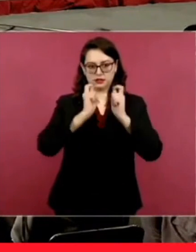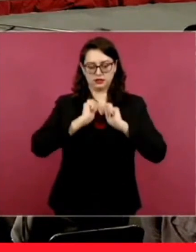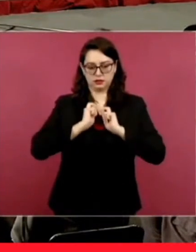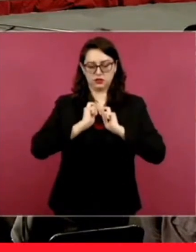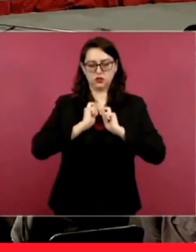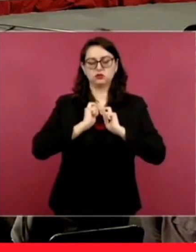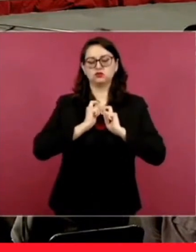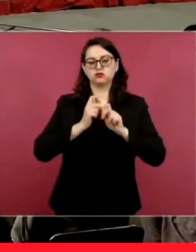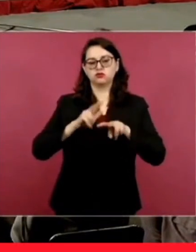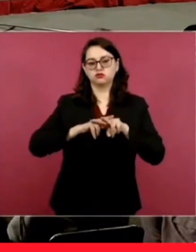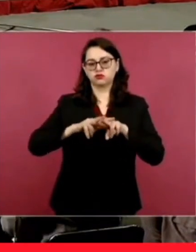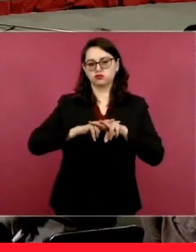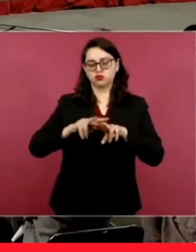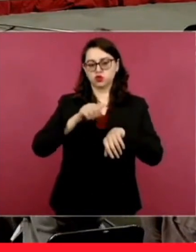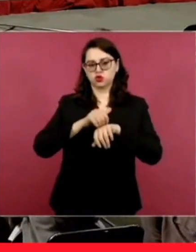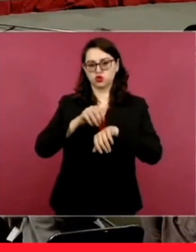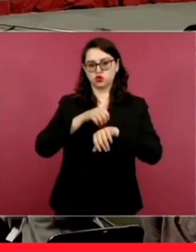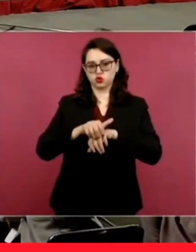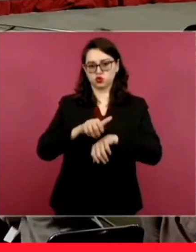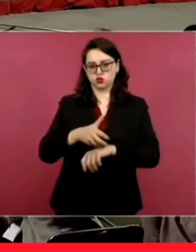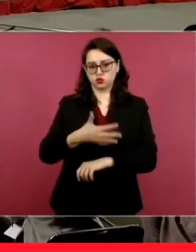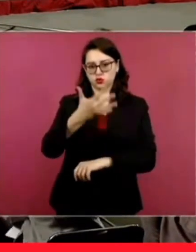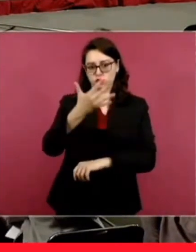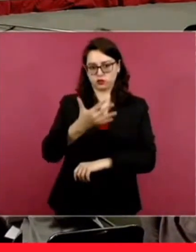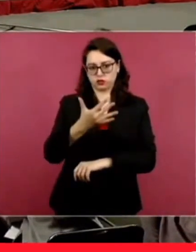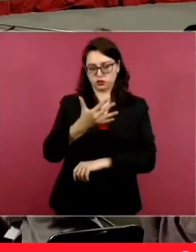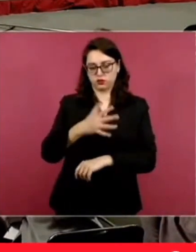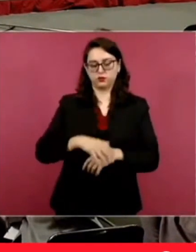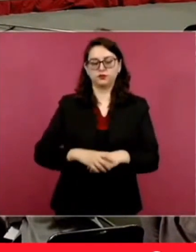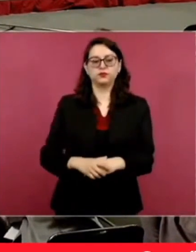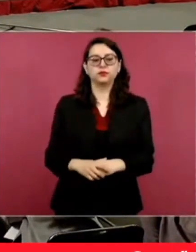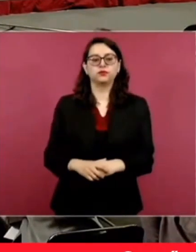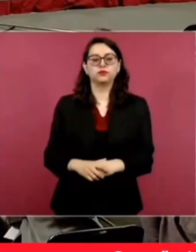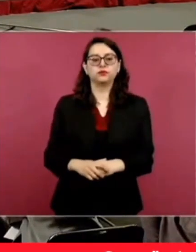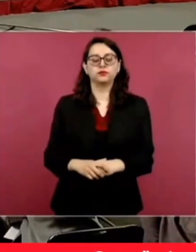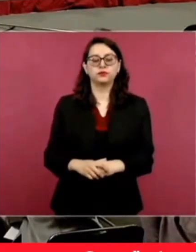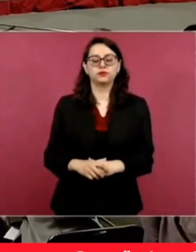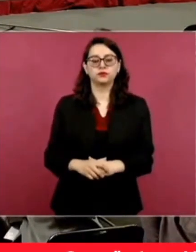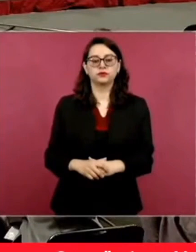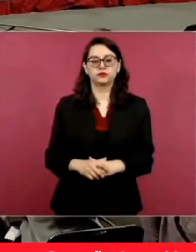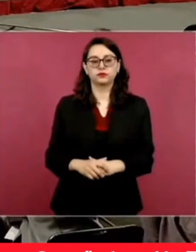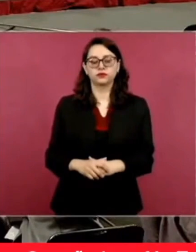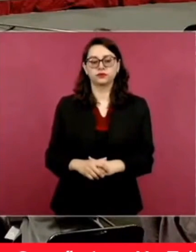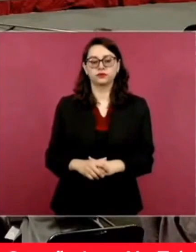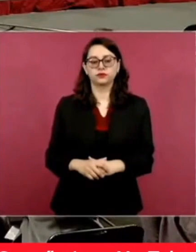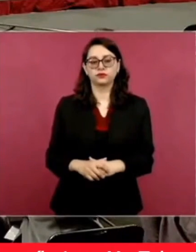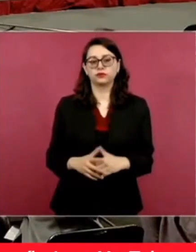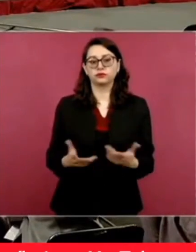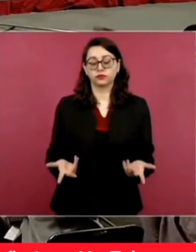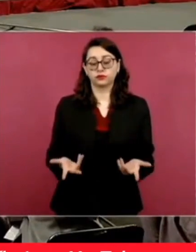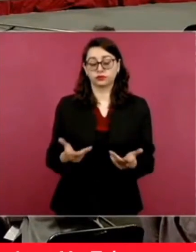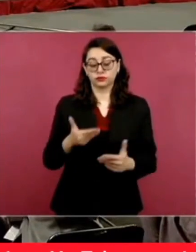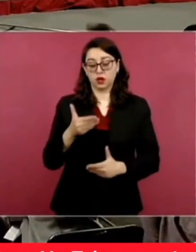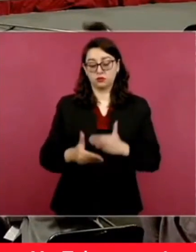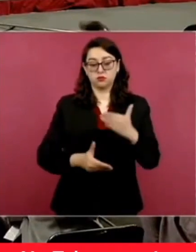C, que conecta Playa del Carmen con Puerto Aventuras. La siguiente, por favor. Tenemos un avance general